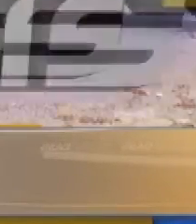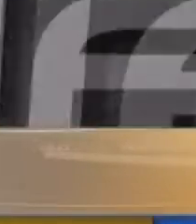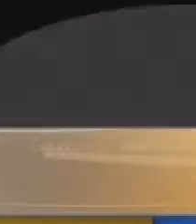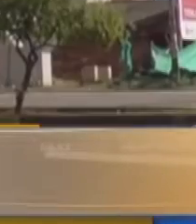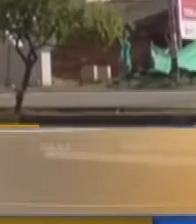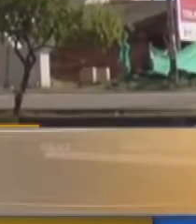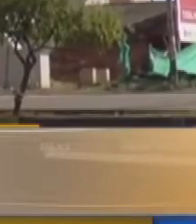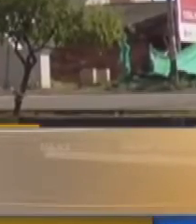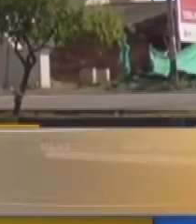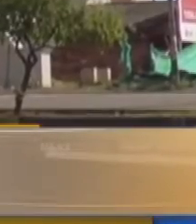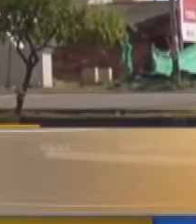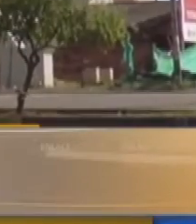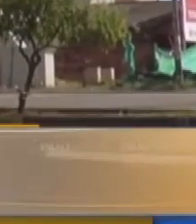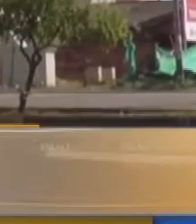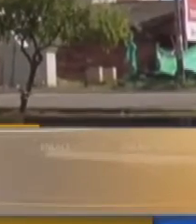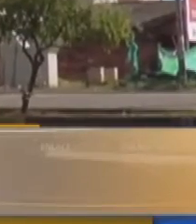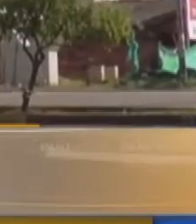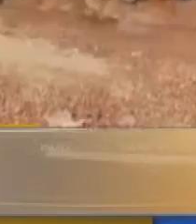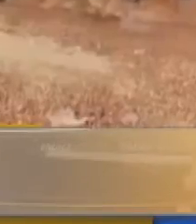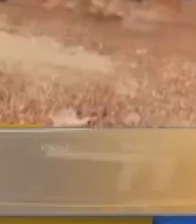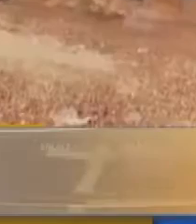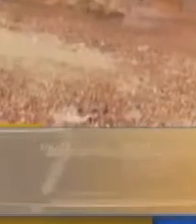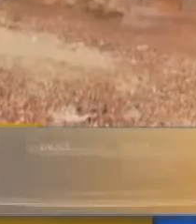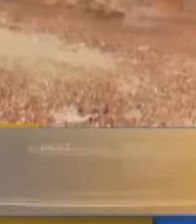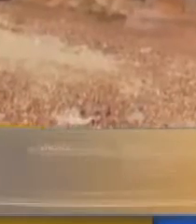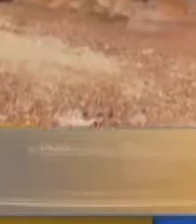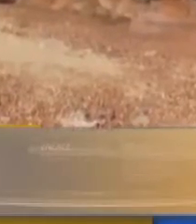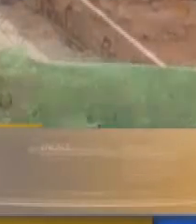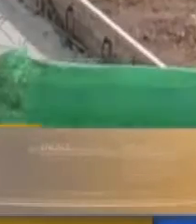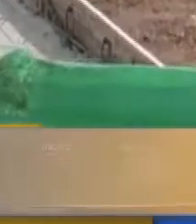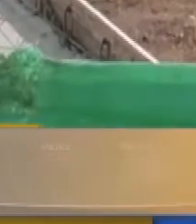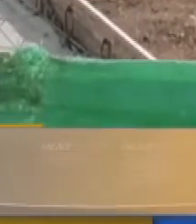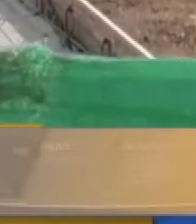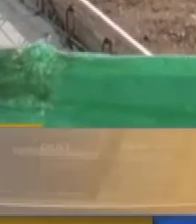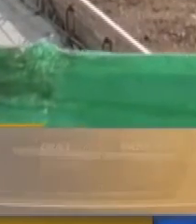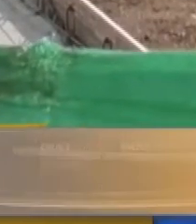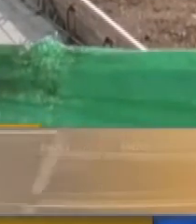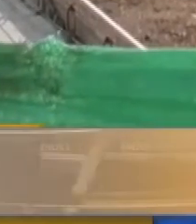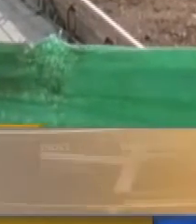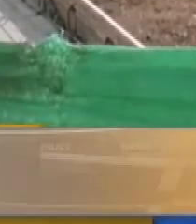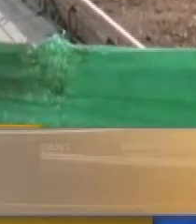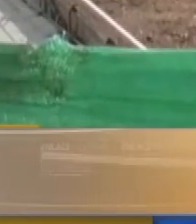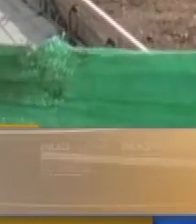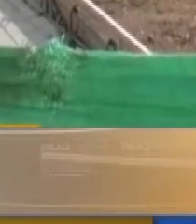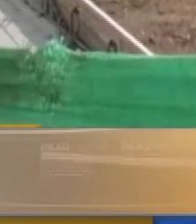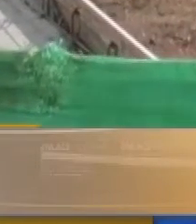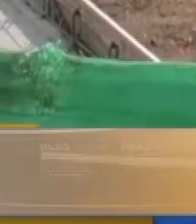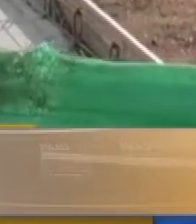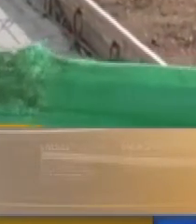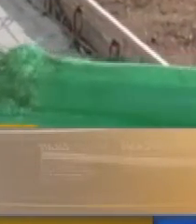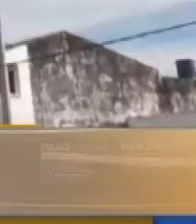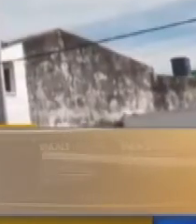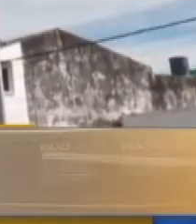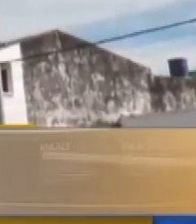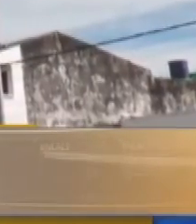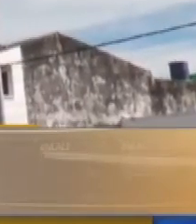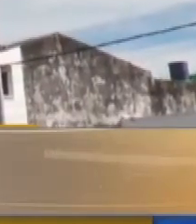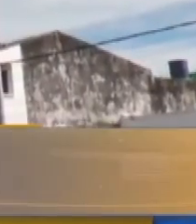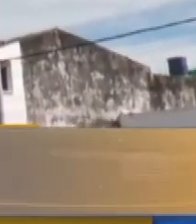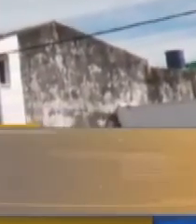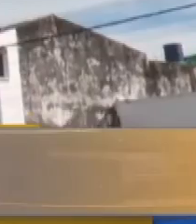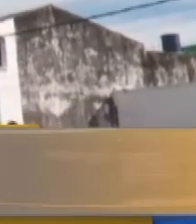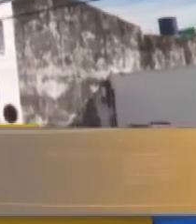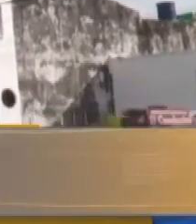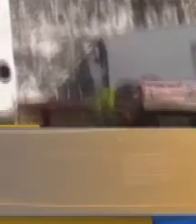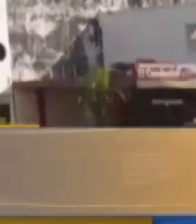urgencias. Otra obra que será reiniciada es este puente peatonal del Palmar, que fue abandonado por el anterior contratista. Gobierno de Santander asegura que el contrato fue cedido y